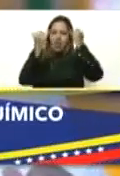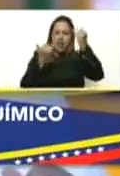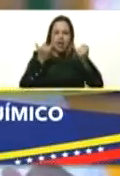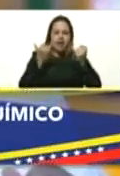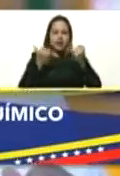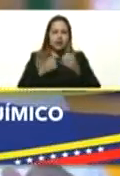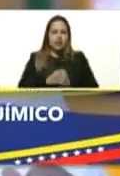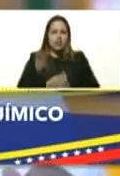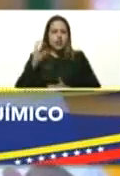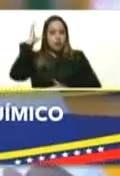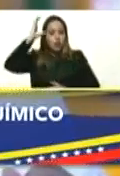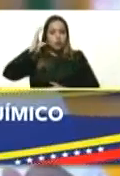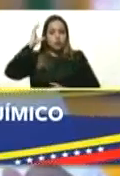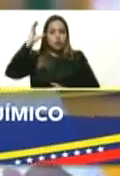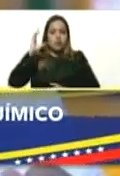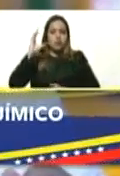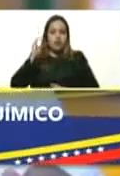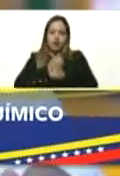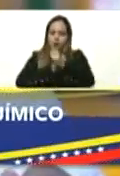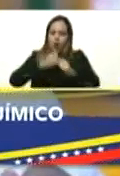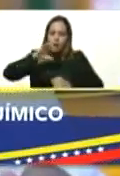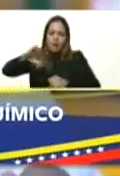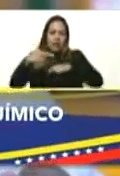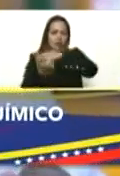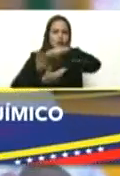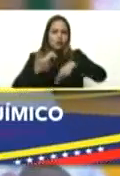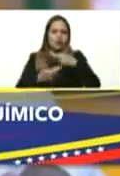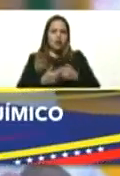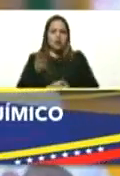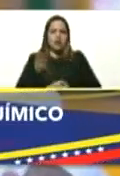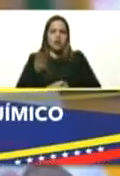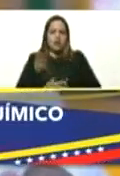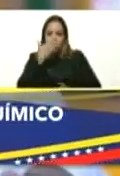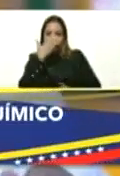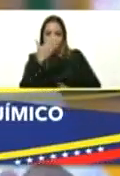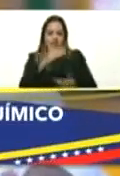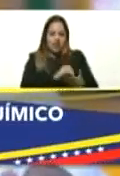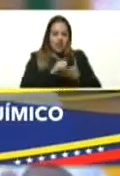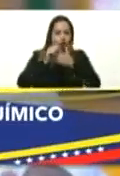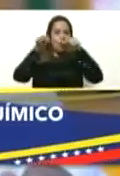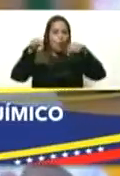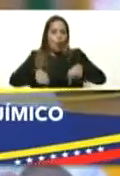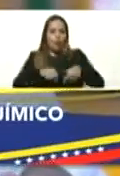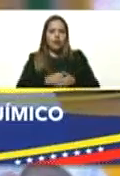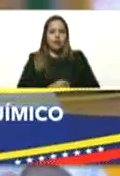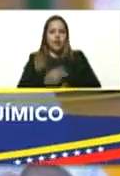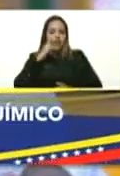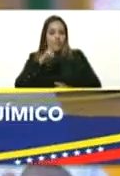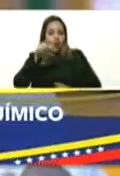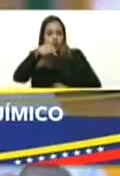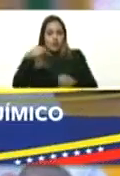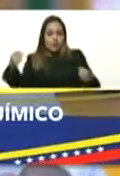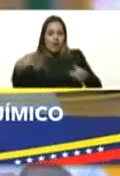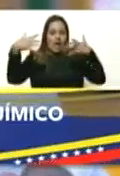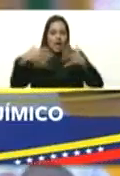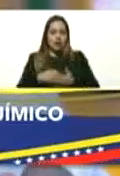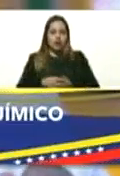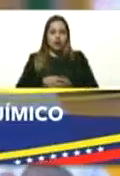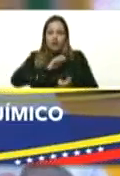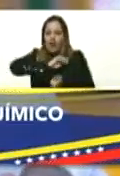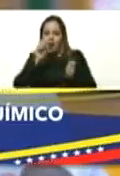su conciencia patriótica y revolucionaria que se pusieron al frente. Y hoy hemos visto este milagro